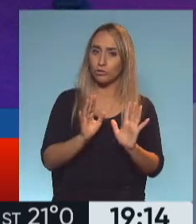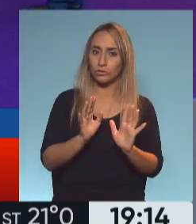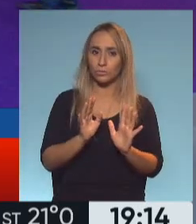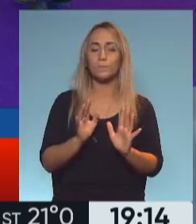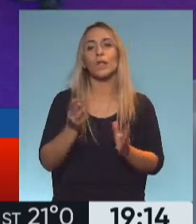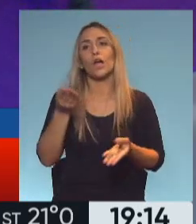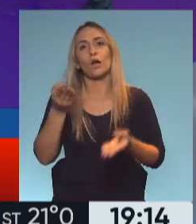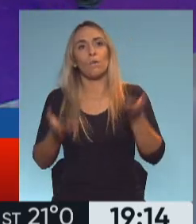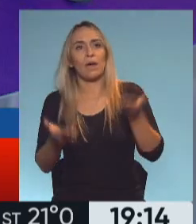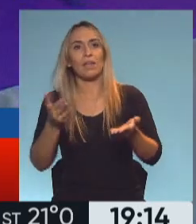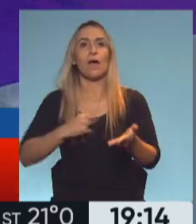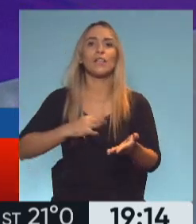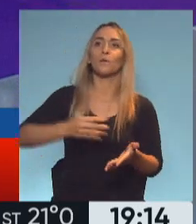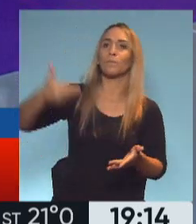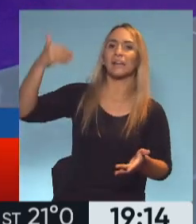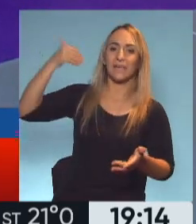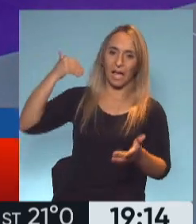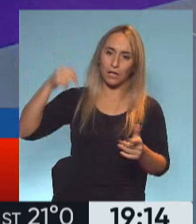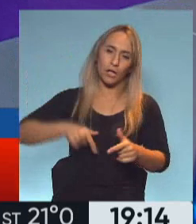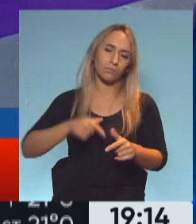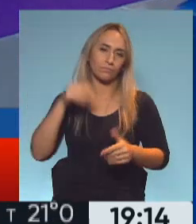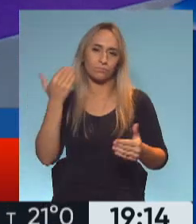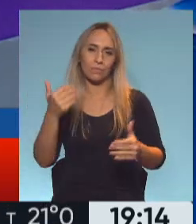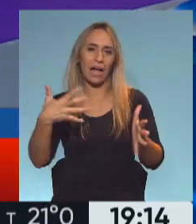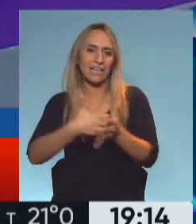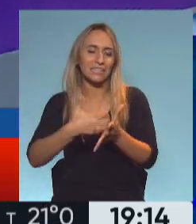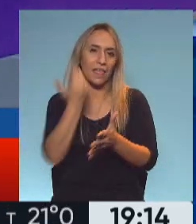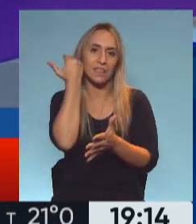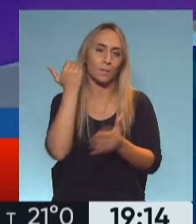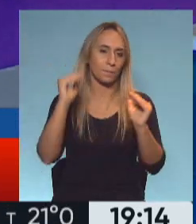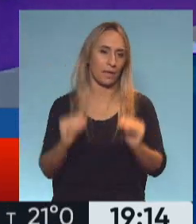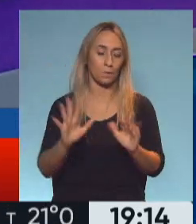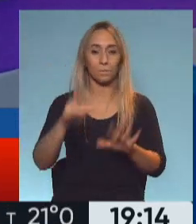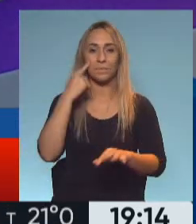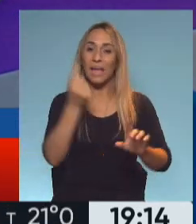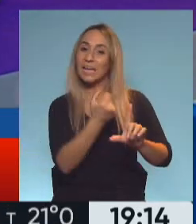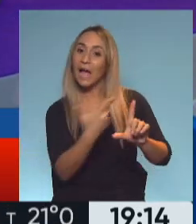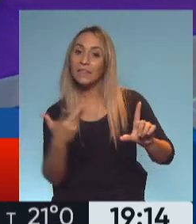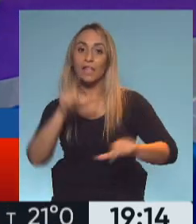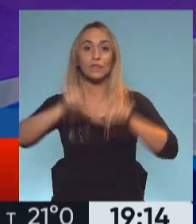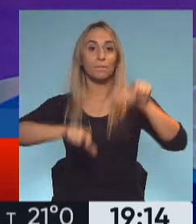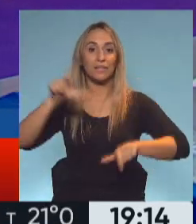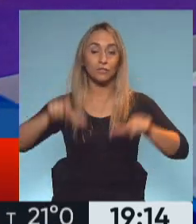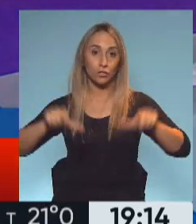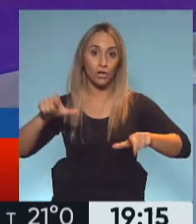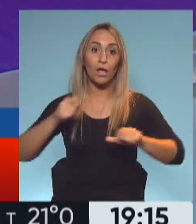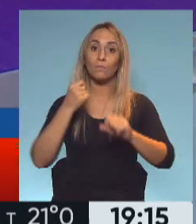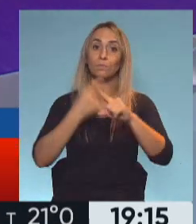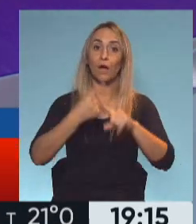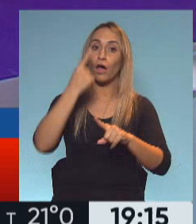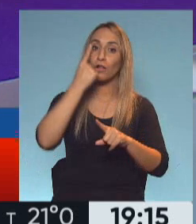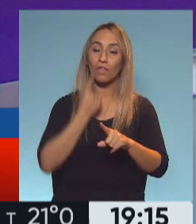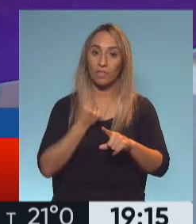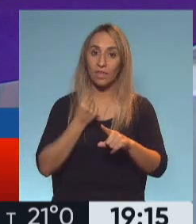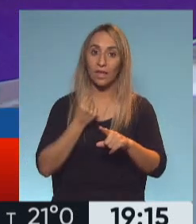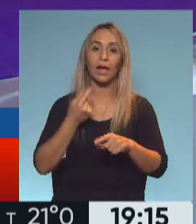Relativamente, comparándonos con otros años. Bueno, fíjese, esto es el número de pacientes que ingresa por día a la